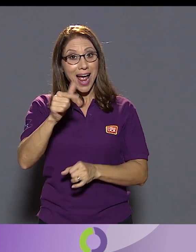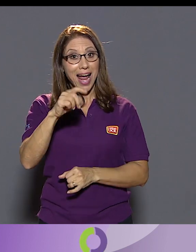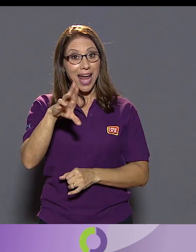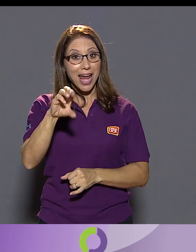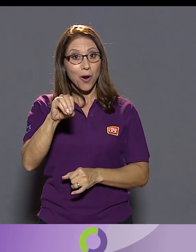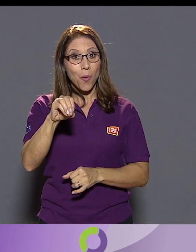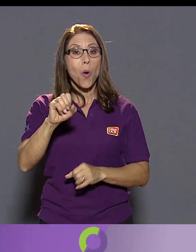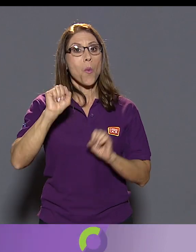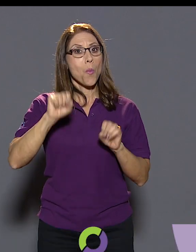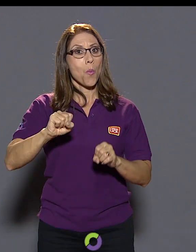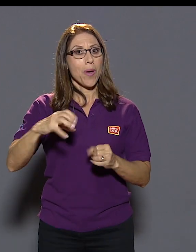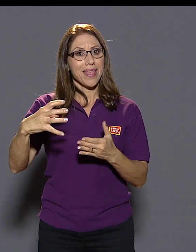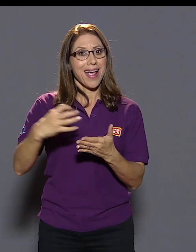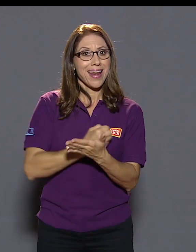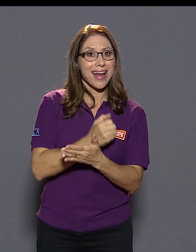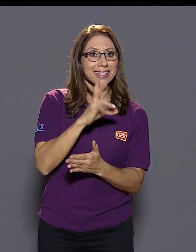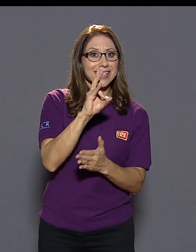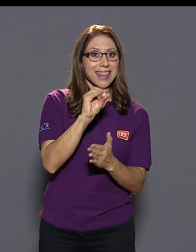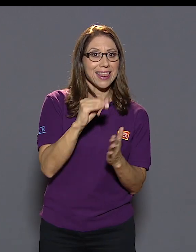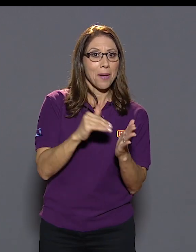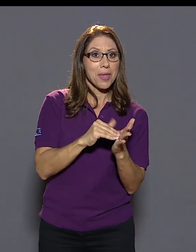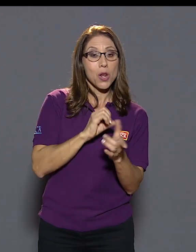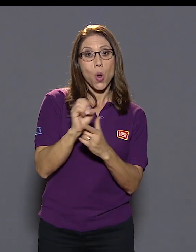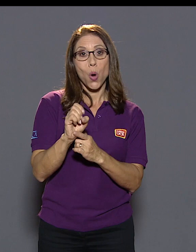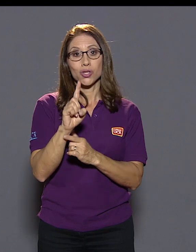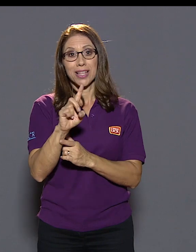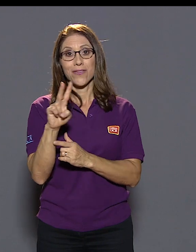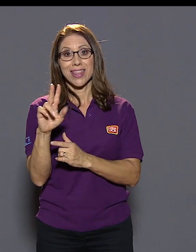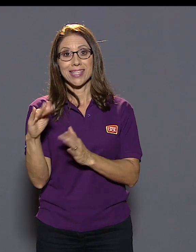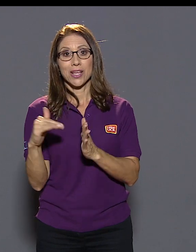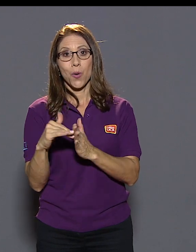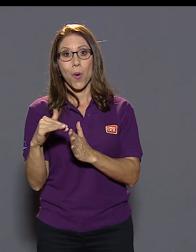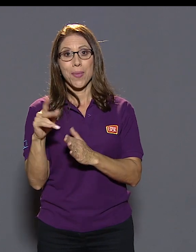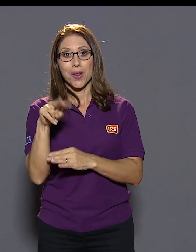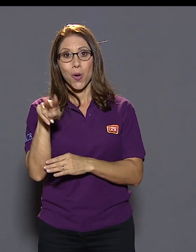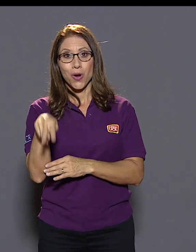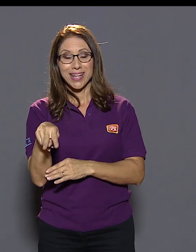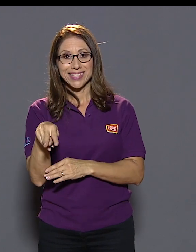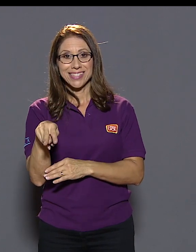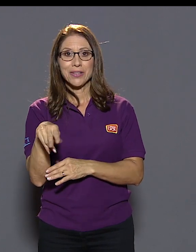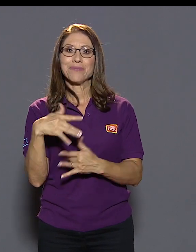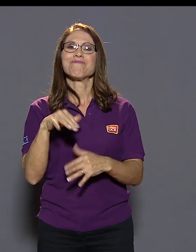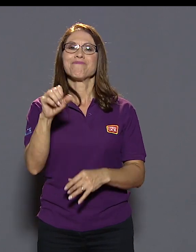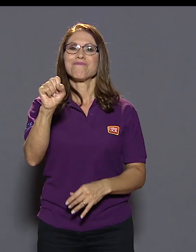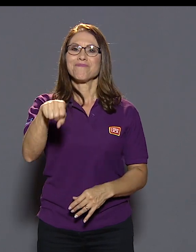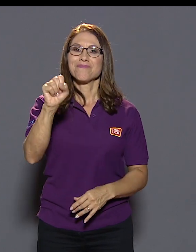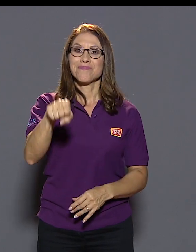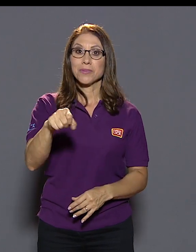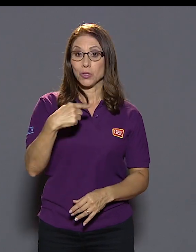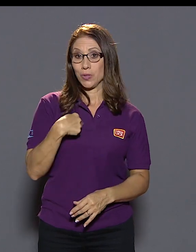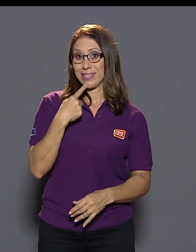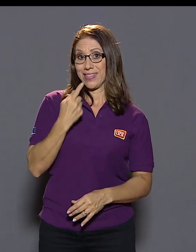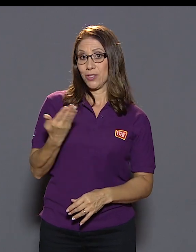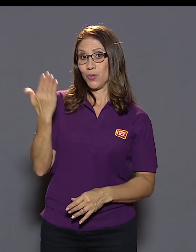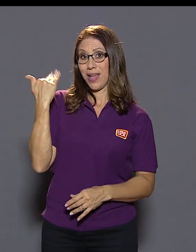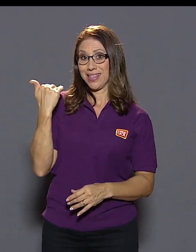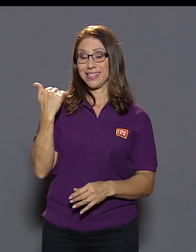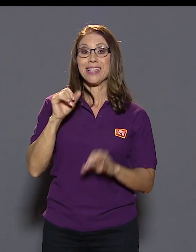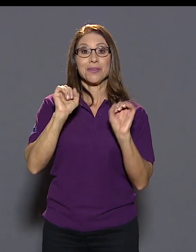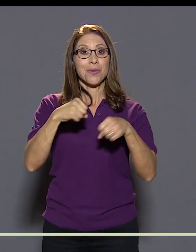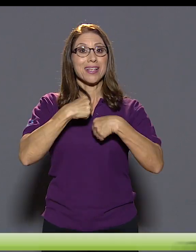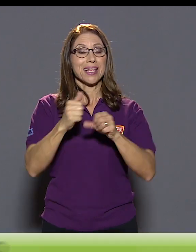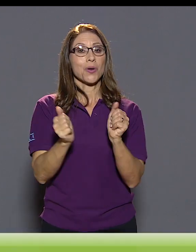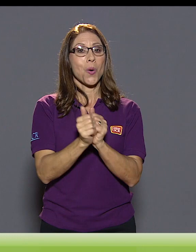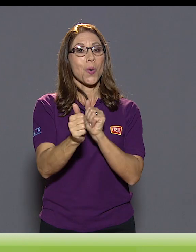ganar entre 70,000 y 125,000 colones? Pues sí, como les había comentado anteriormente, esto es posible con el concurso